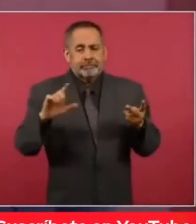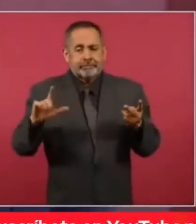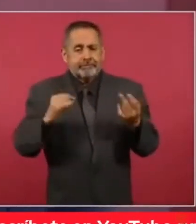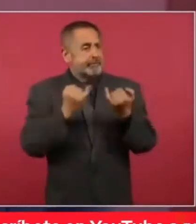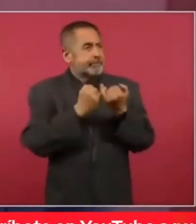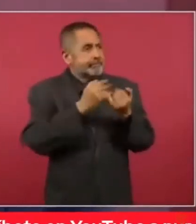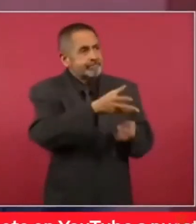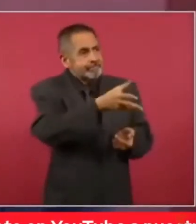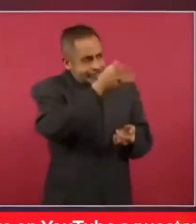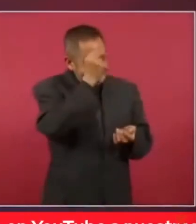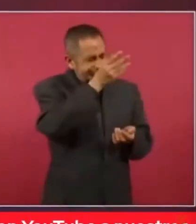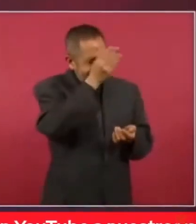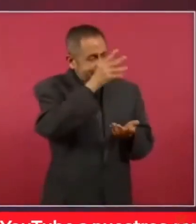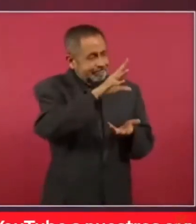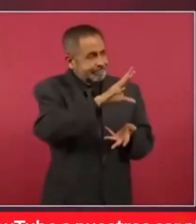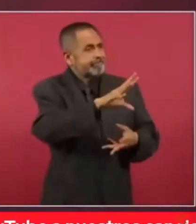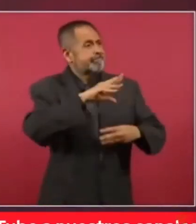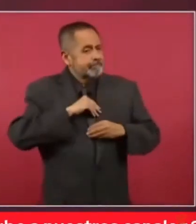¿Qué se puede esperar